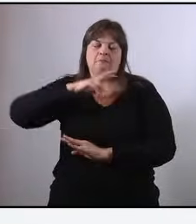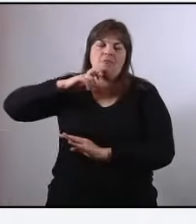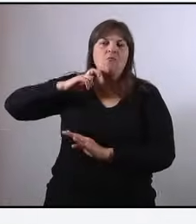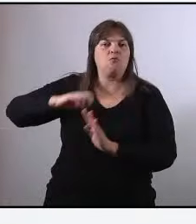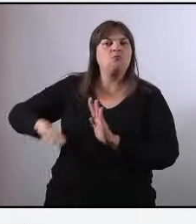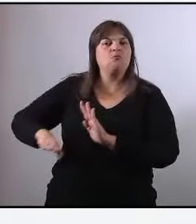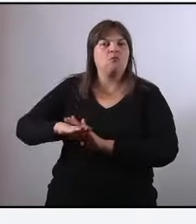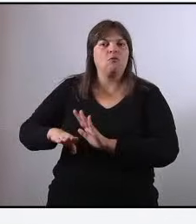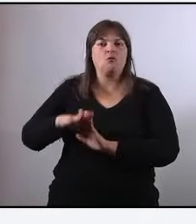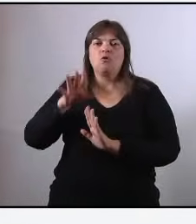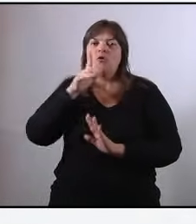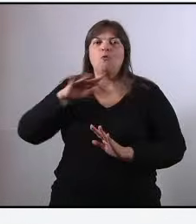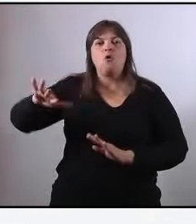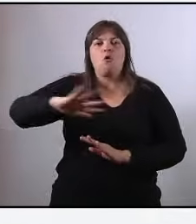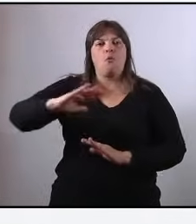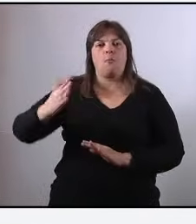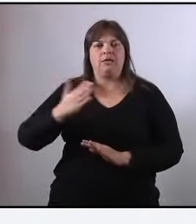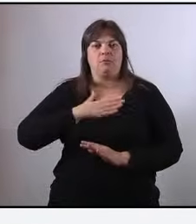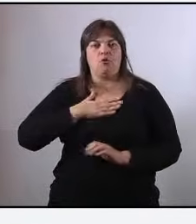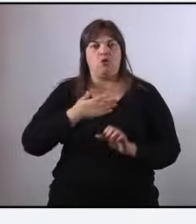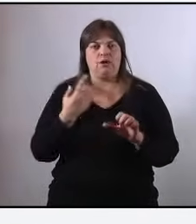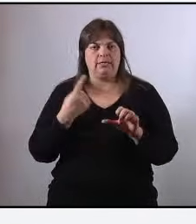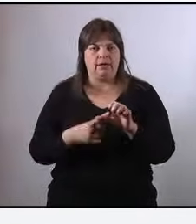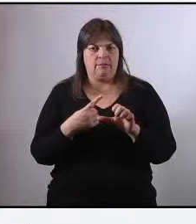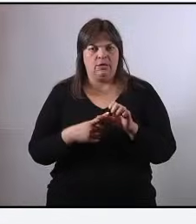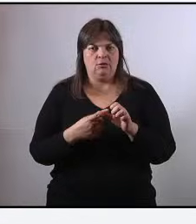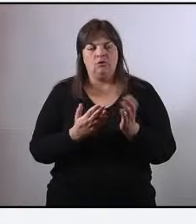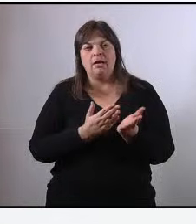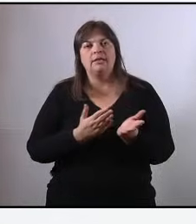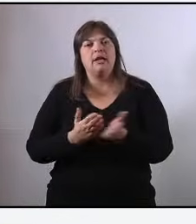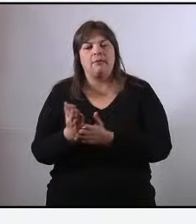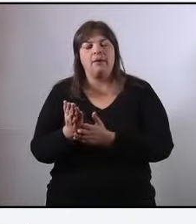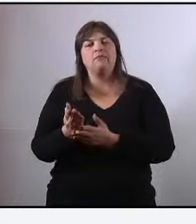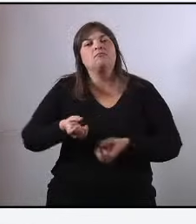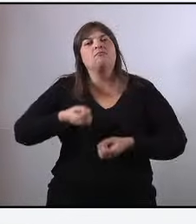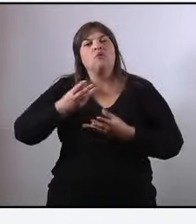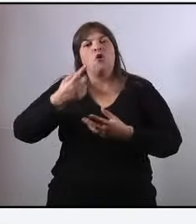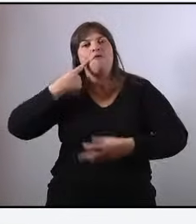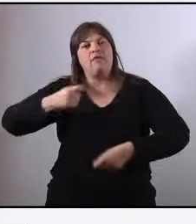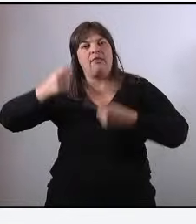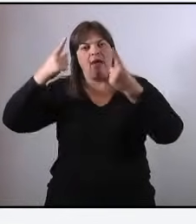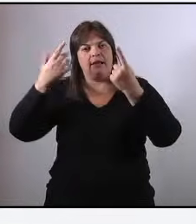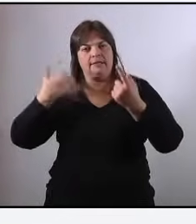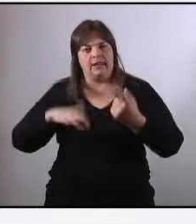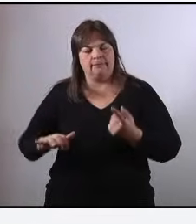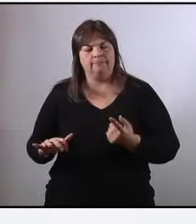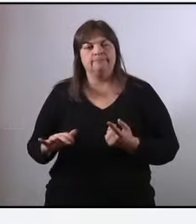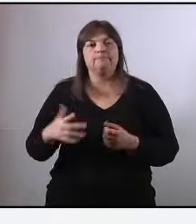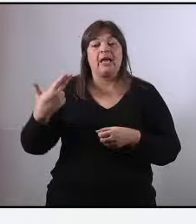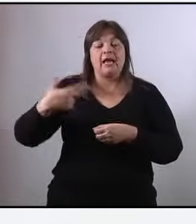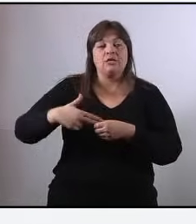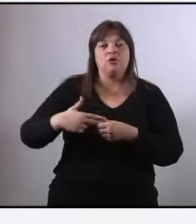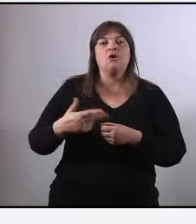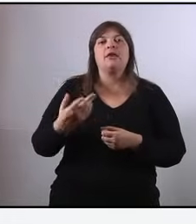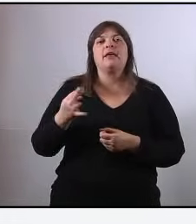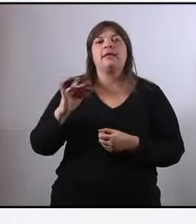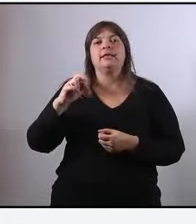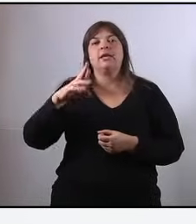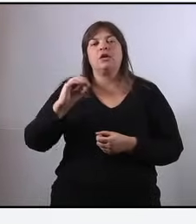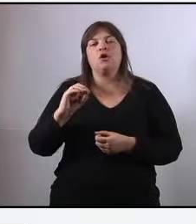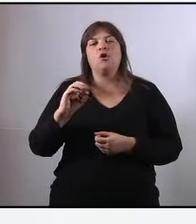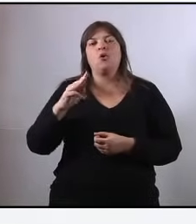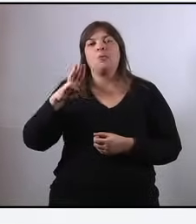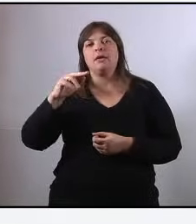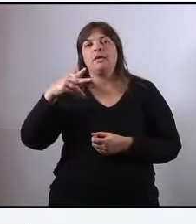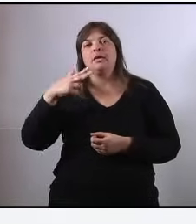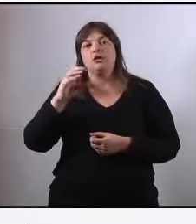como parte del patrimonio extremeño a través de esta declaración. La gasolinera del Tiro de Pichón o